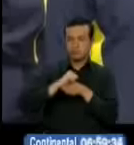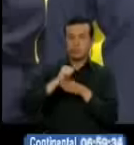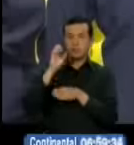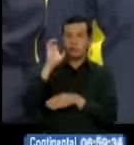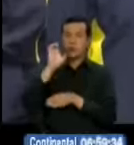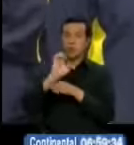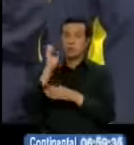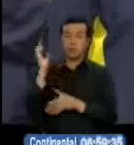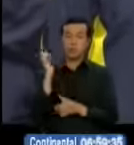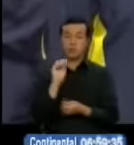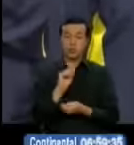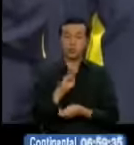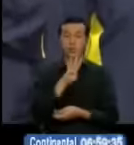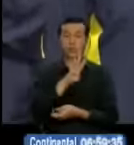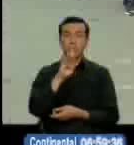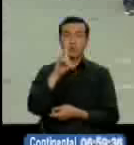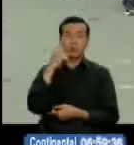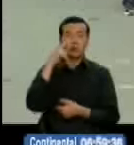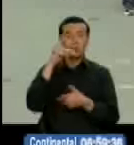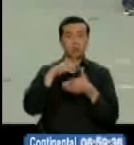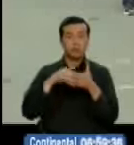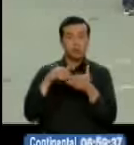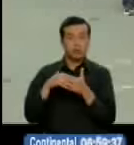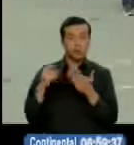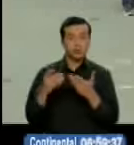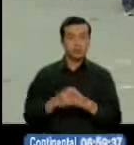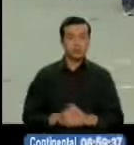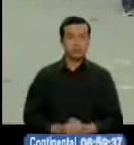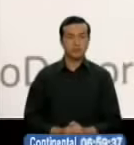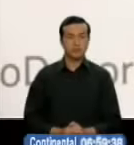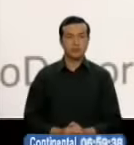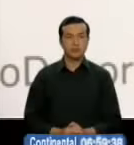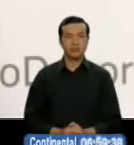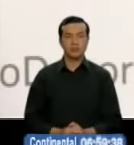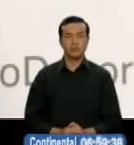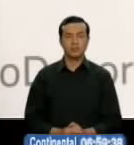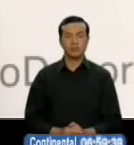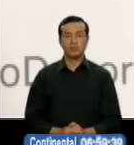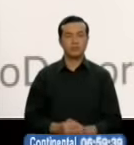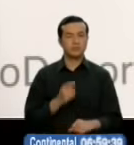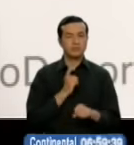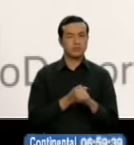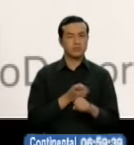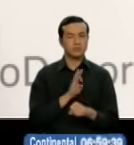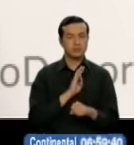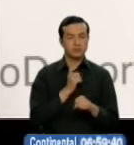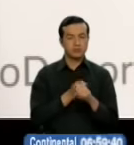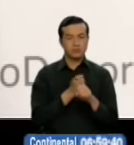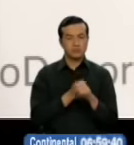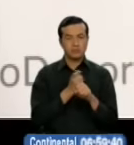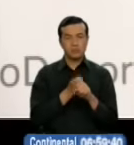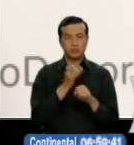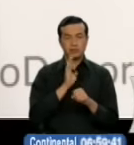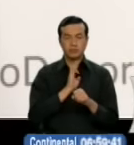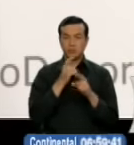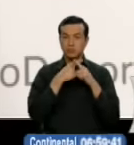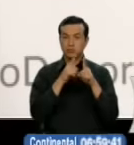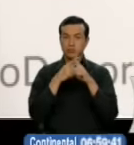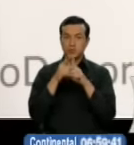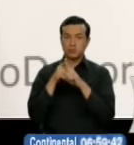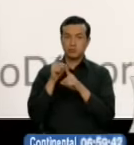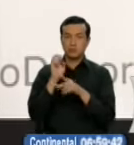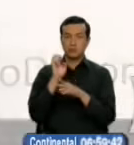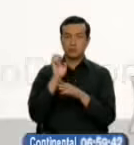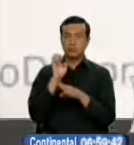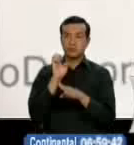invertido más de 41 millones de dólares. Especificaciones técnicas a las diferentes ecuatorianas